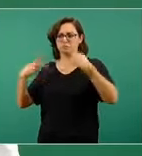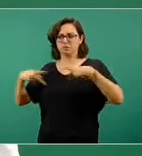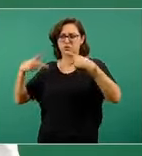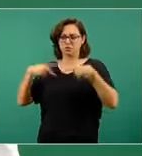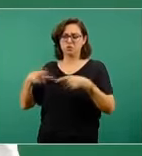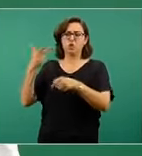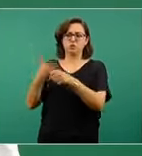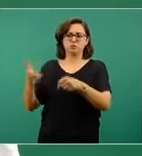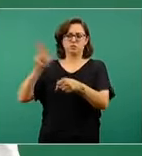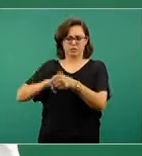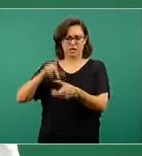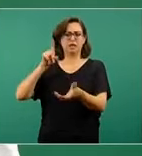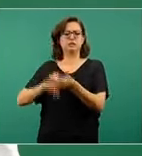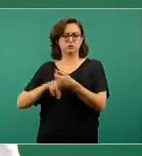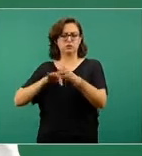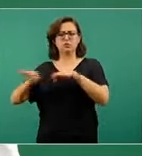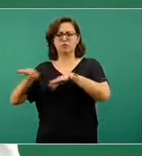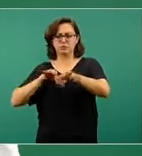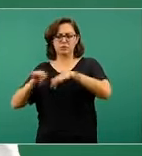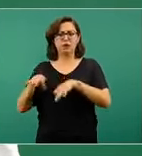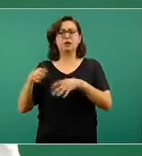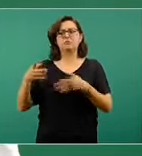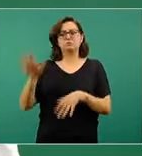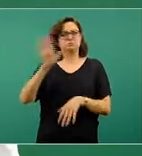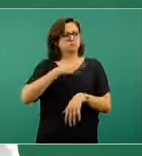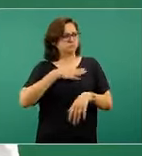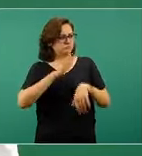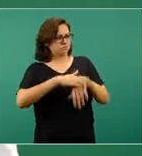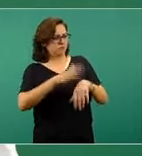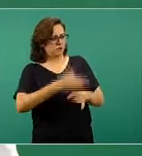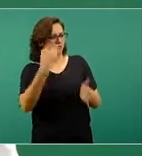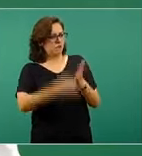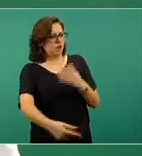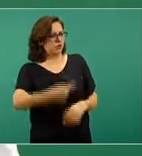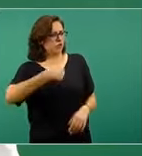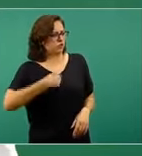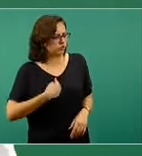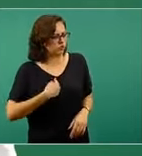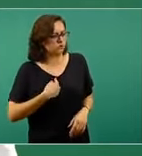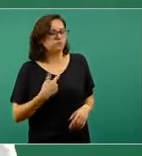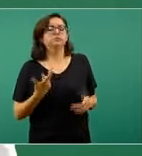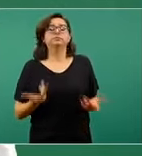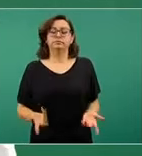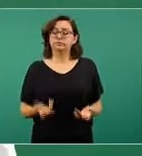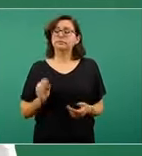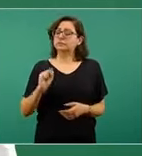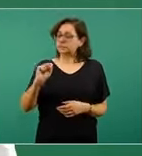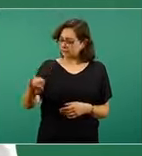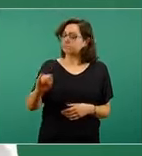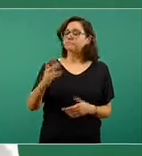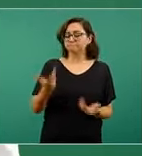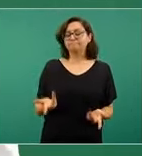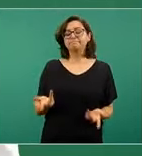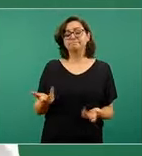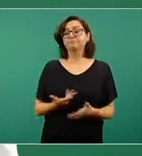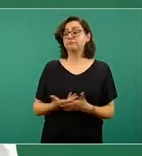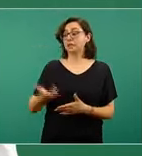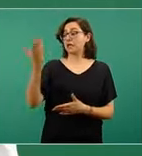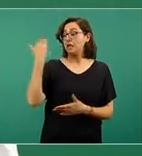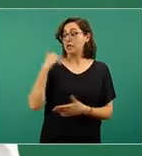salud, orientando a la idea de que se vacunen a médicas y médicos. En el propio Consejo Nacional de Salud, el viernes próximo